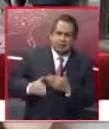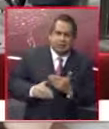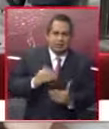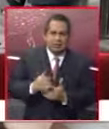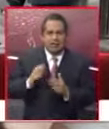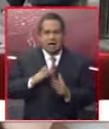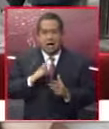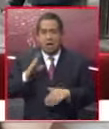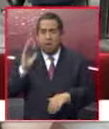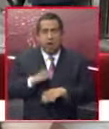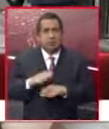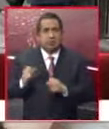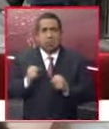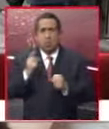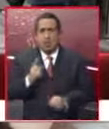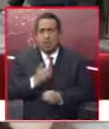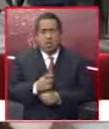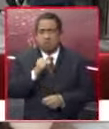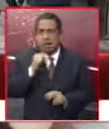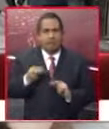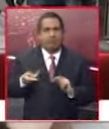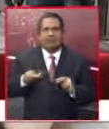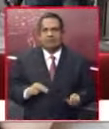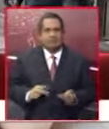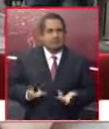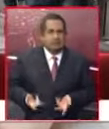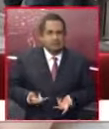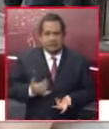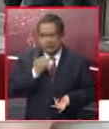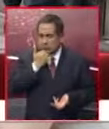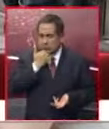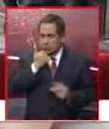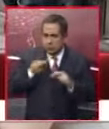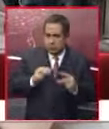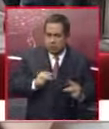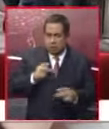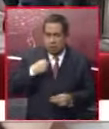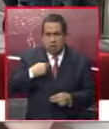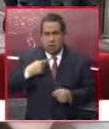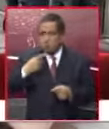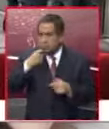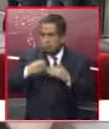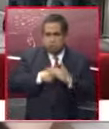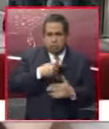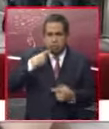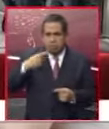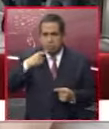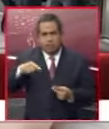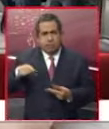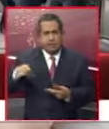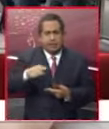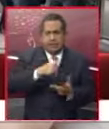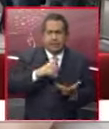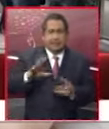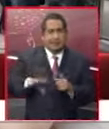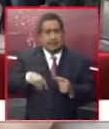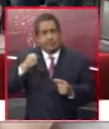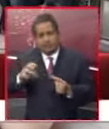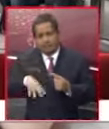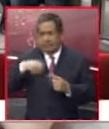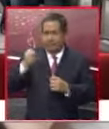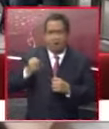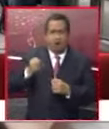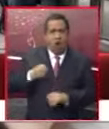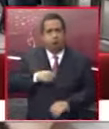haya más seguridad, al contrario, se ha denunciado que están haciendo abuso de poder,